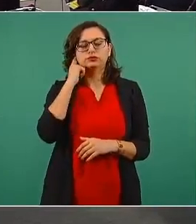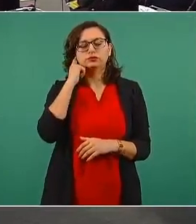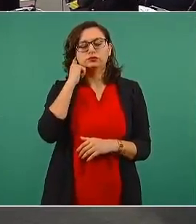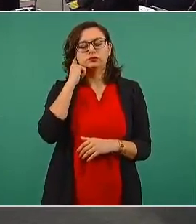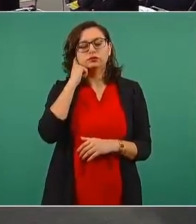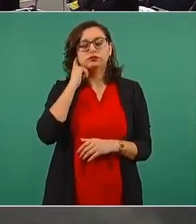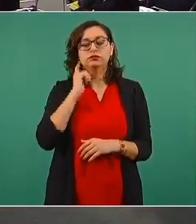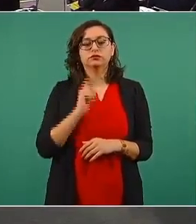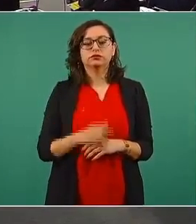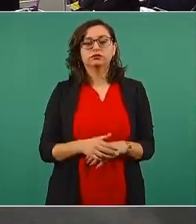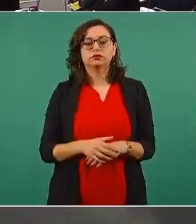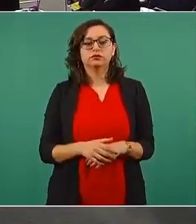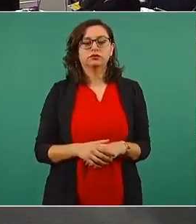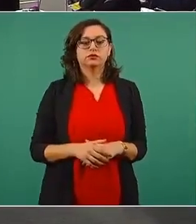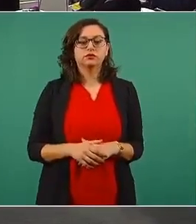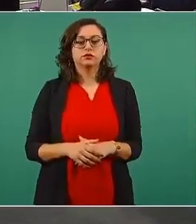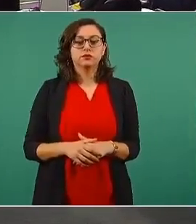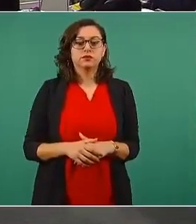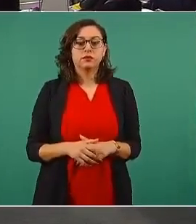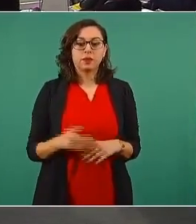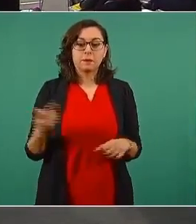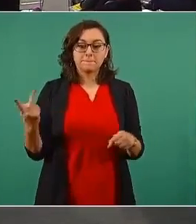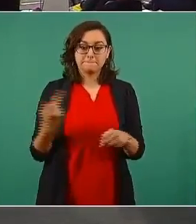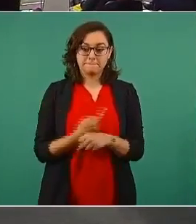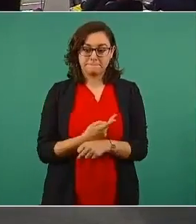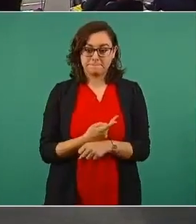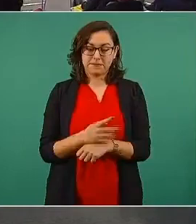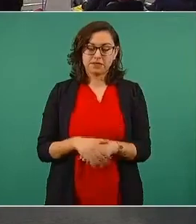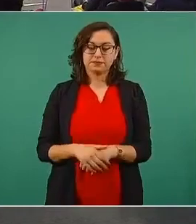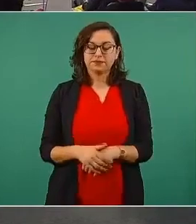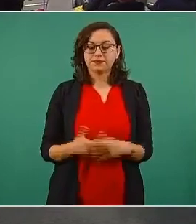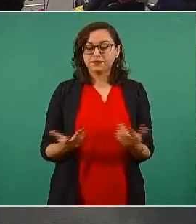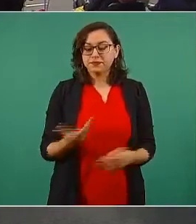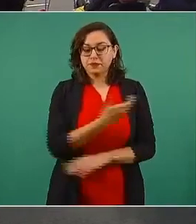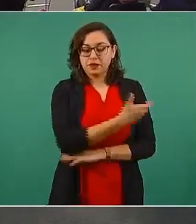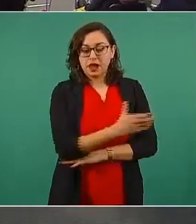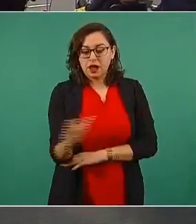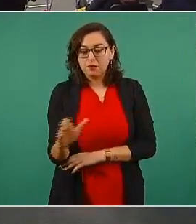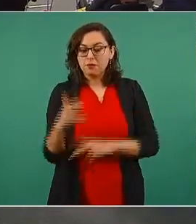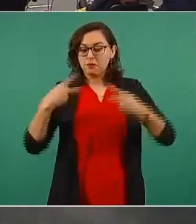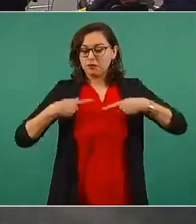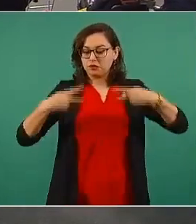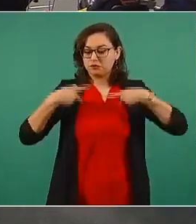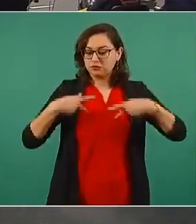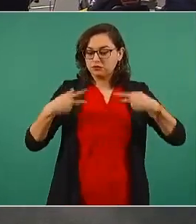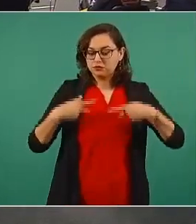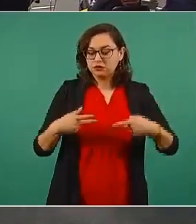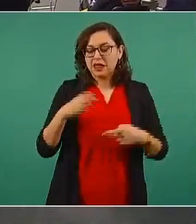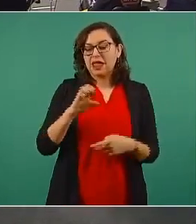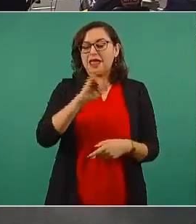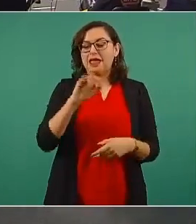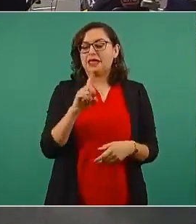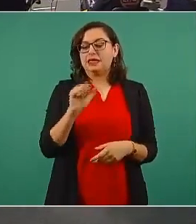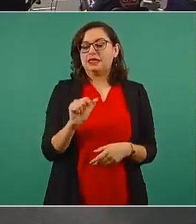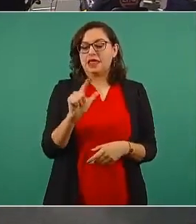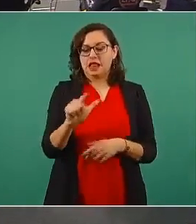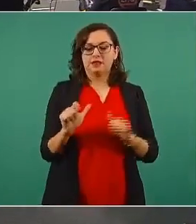se reunían los campesinos, ejidatarios. La asamblea ejidal